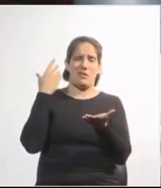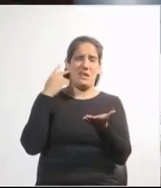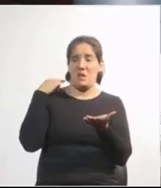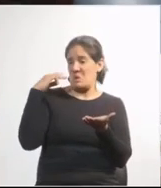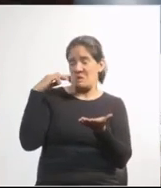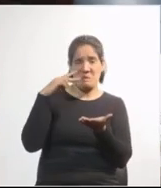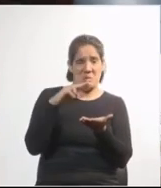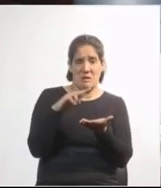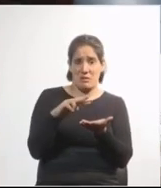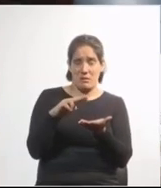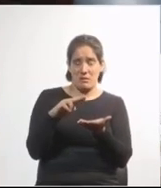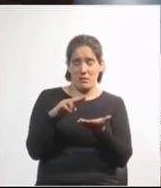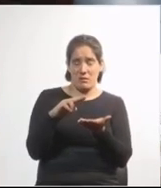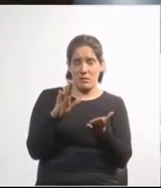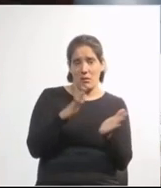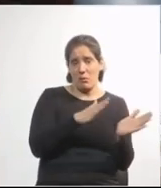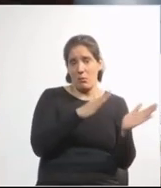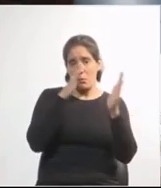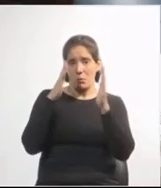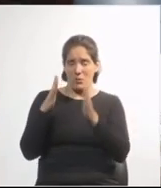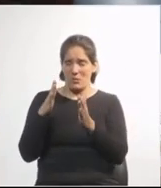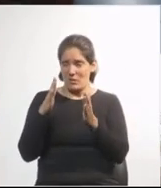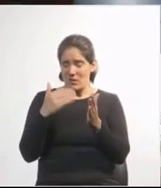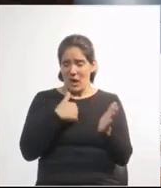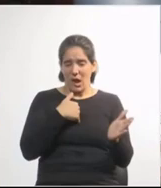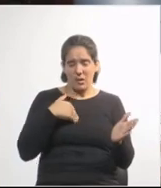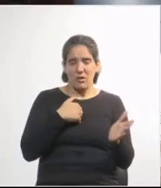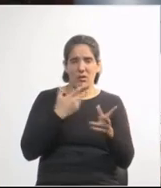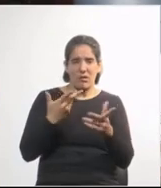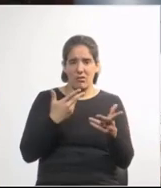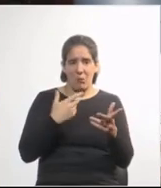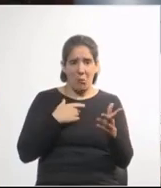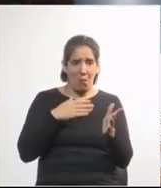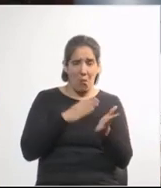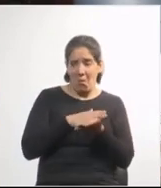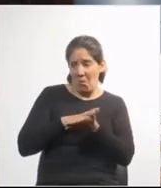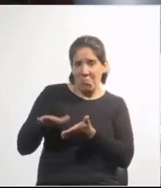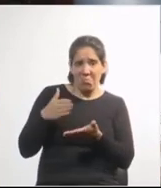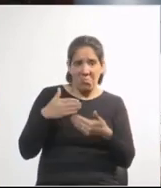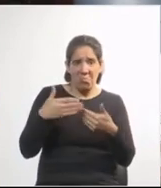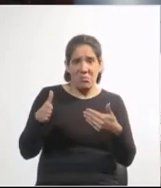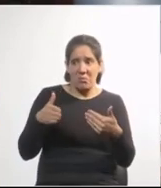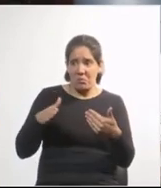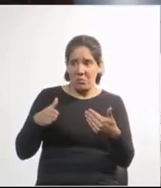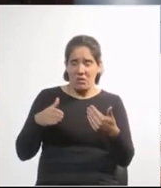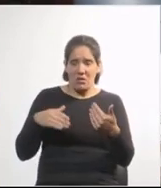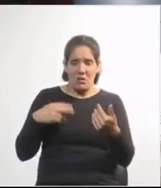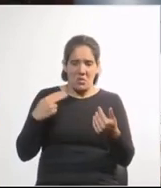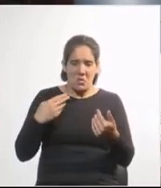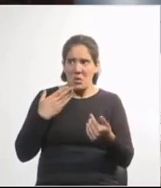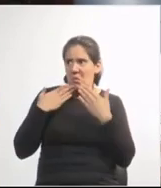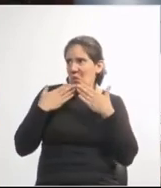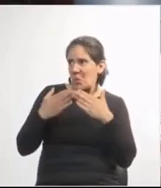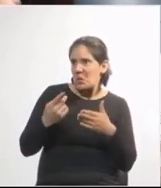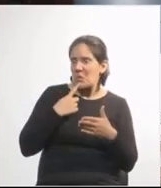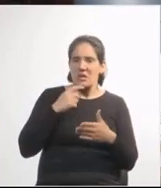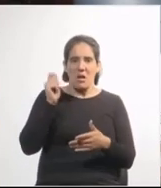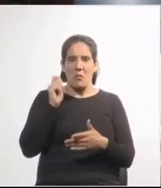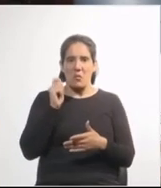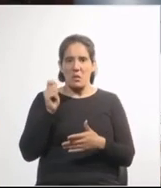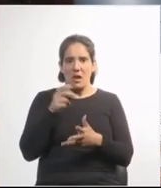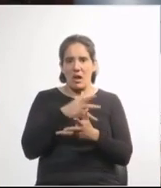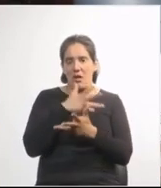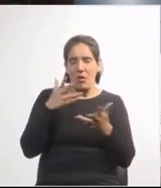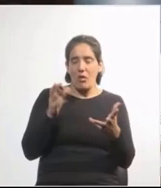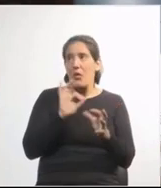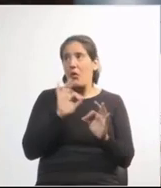DINAGUA, y por otro lado, un rol absolutamente secundario en la definición de políticas públicas, como se ha